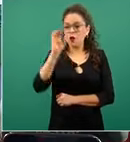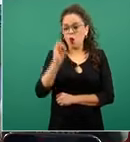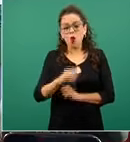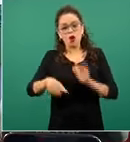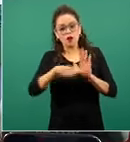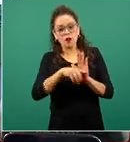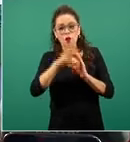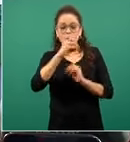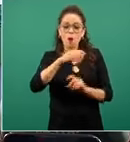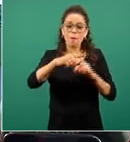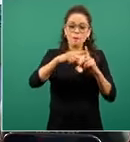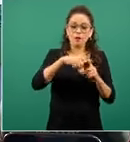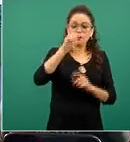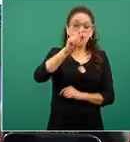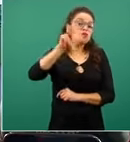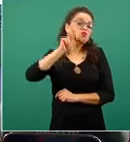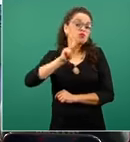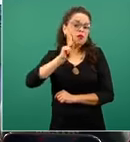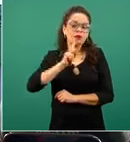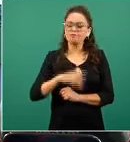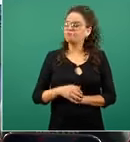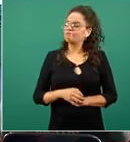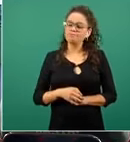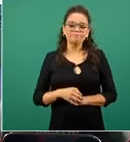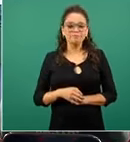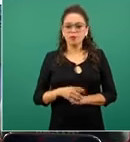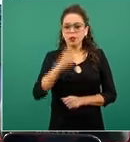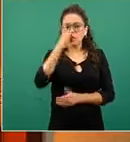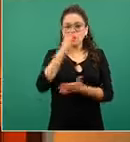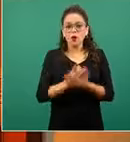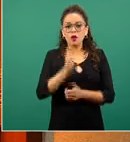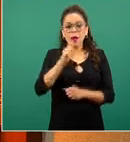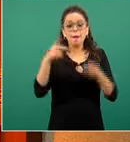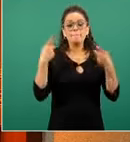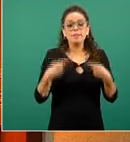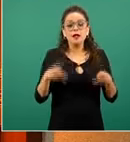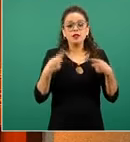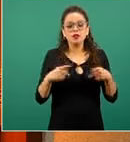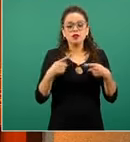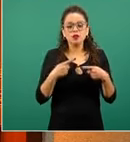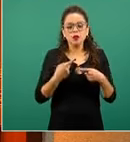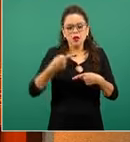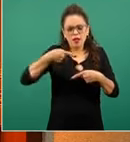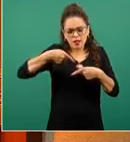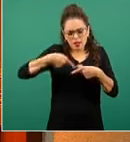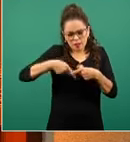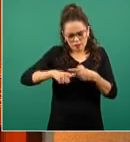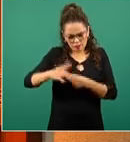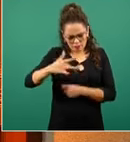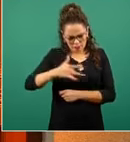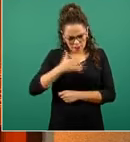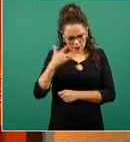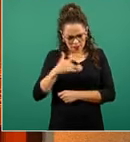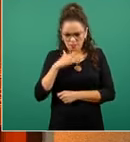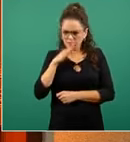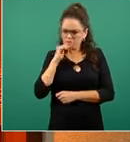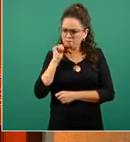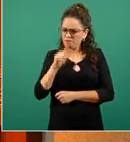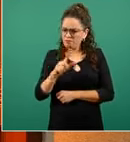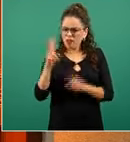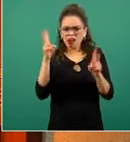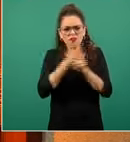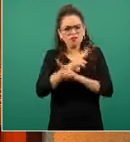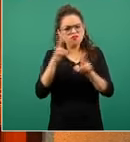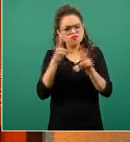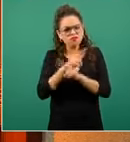o positivo a la prueba. Estamos hablando simple y llanamente de personas que desarrollaron un síndrome respiratorio grave en